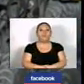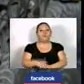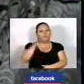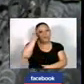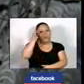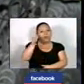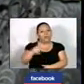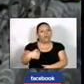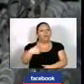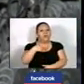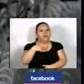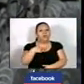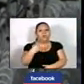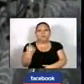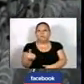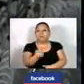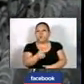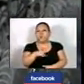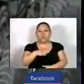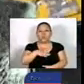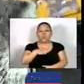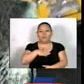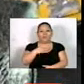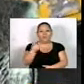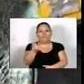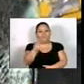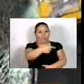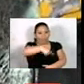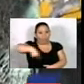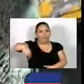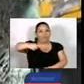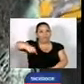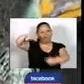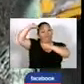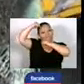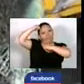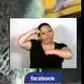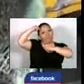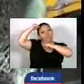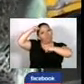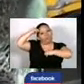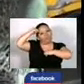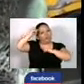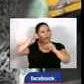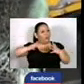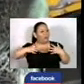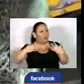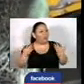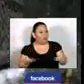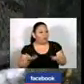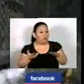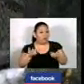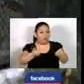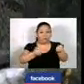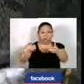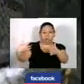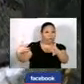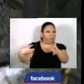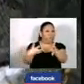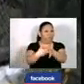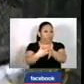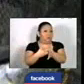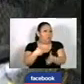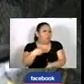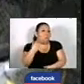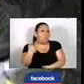en este caso las personas no tienen mucha conciencia en este caso del grado y la magnitud en este caso de los